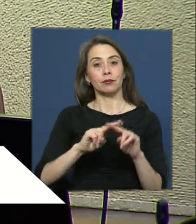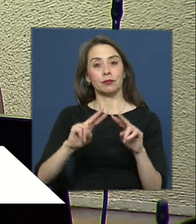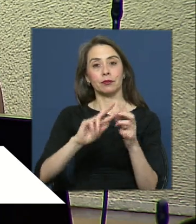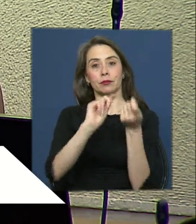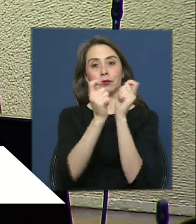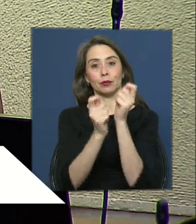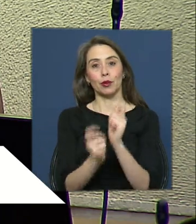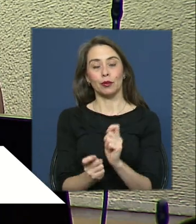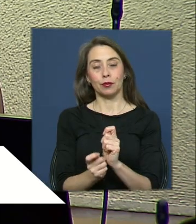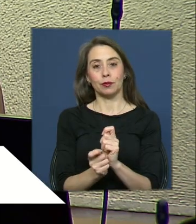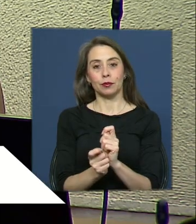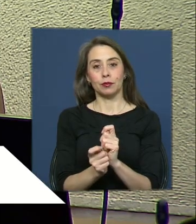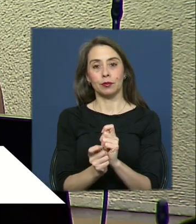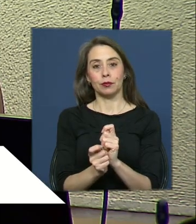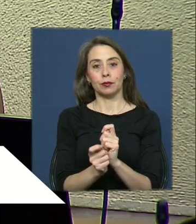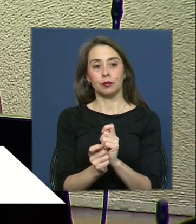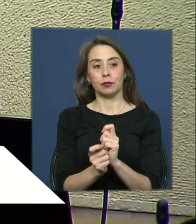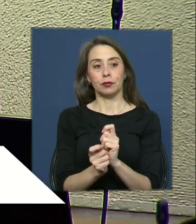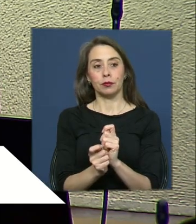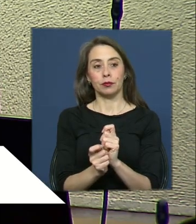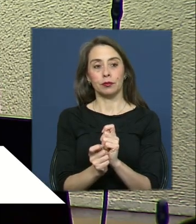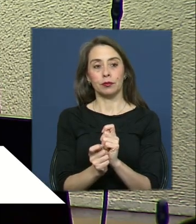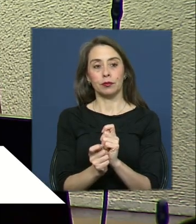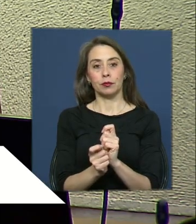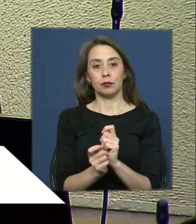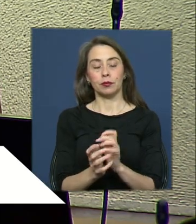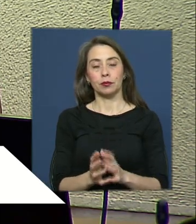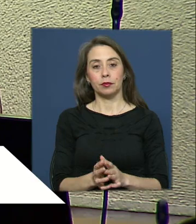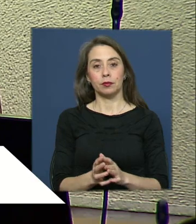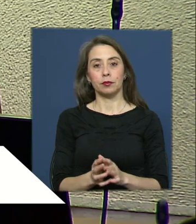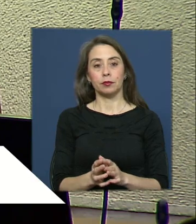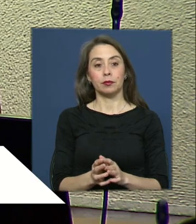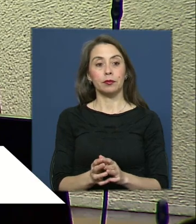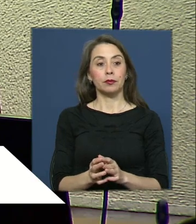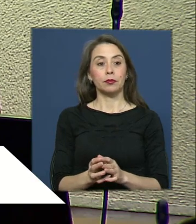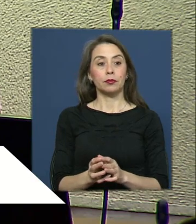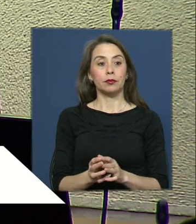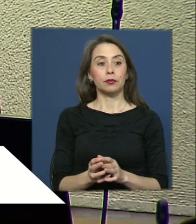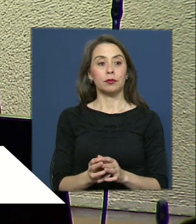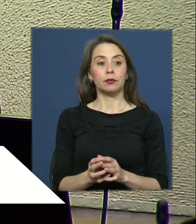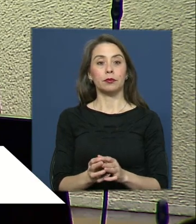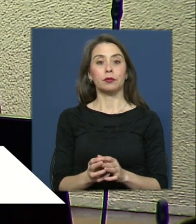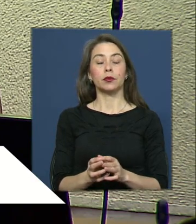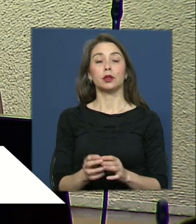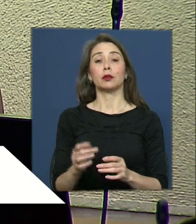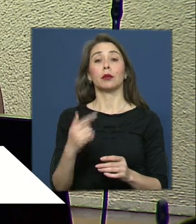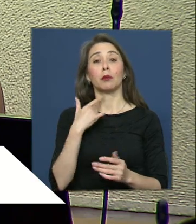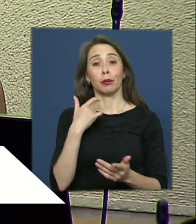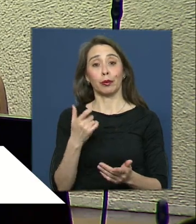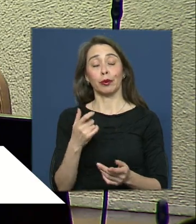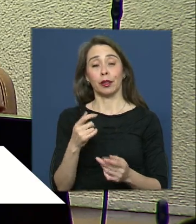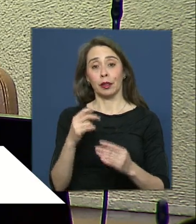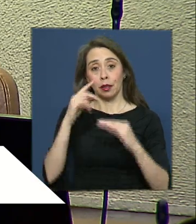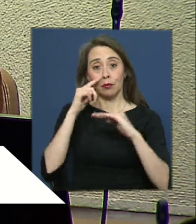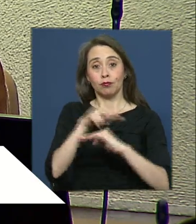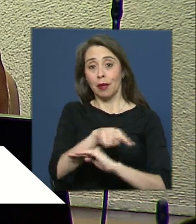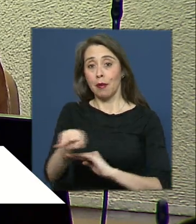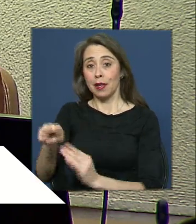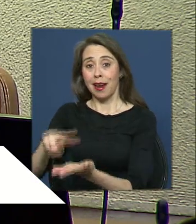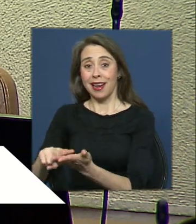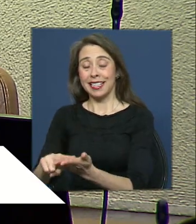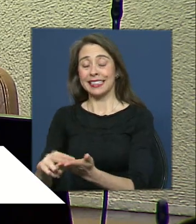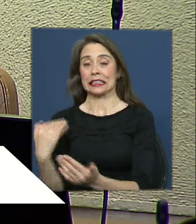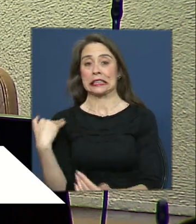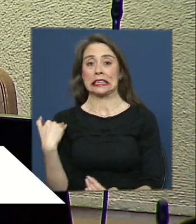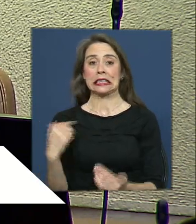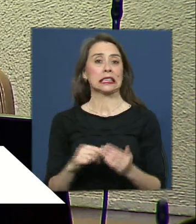modificaciones en la medida que la realidad nos va demandando ajustes. Y